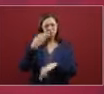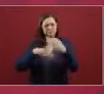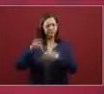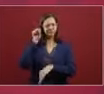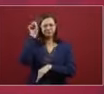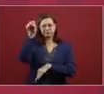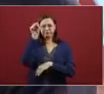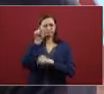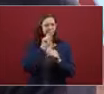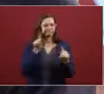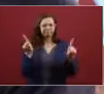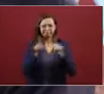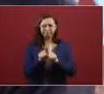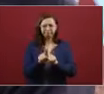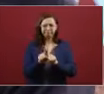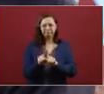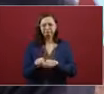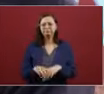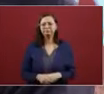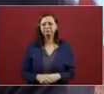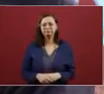sindicatos. Acerca de